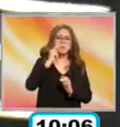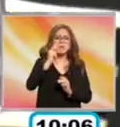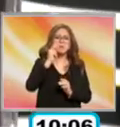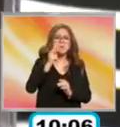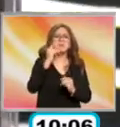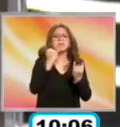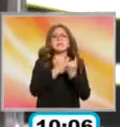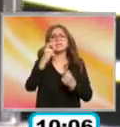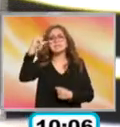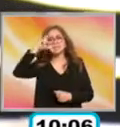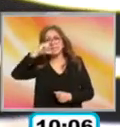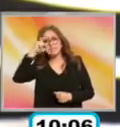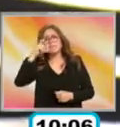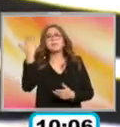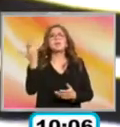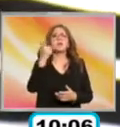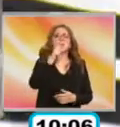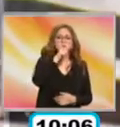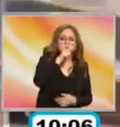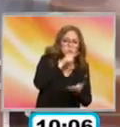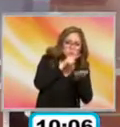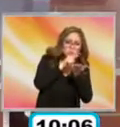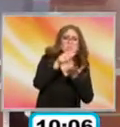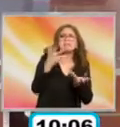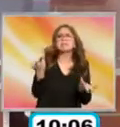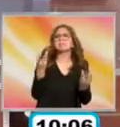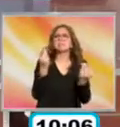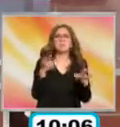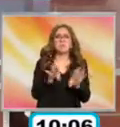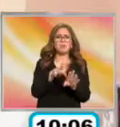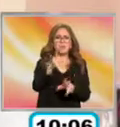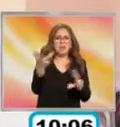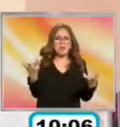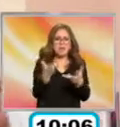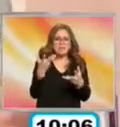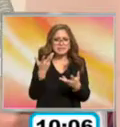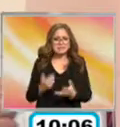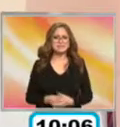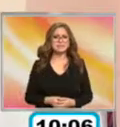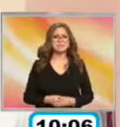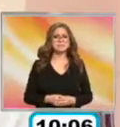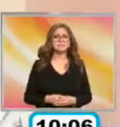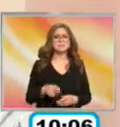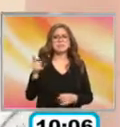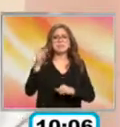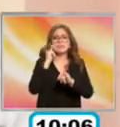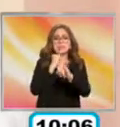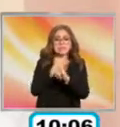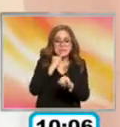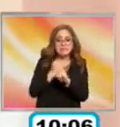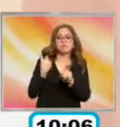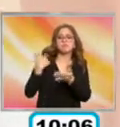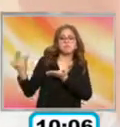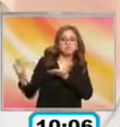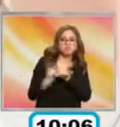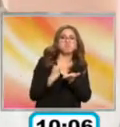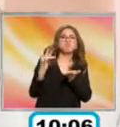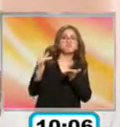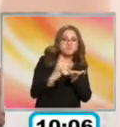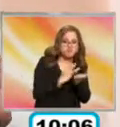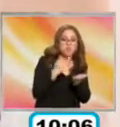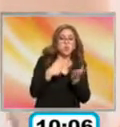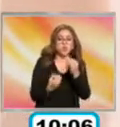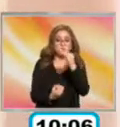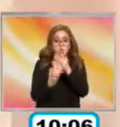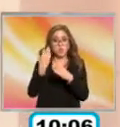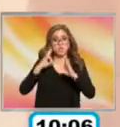en Twitter. Bueno, ¿qué te pasa? ¿Cómo le haces? Cuéntame. La internet es mi mayor aliada, la gente se ha conectado muchísimo con la nueva